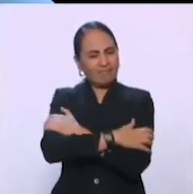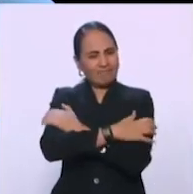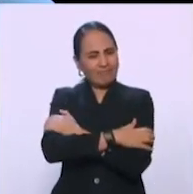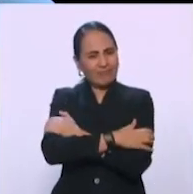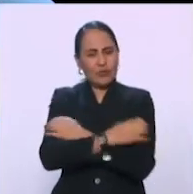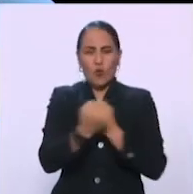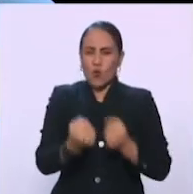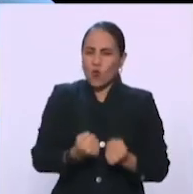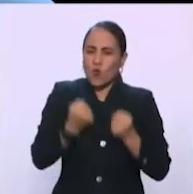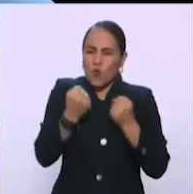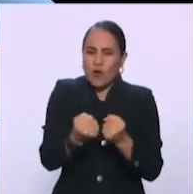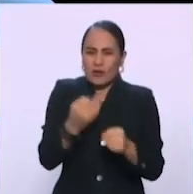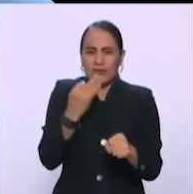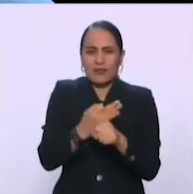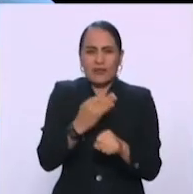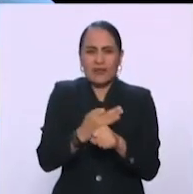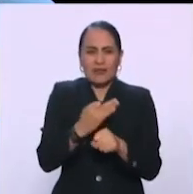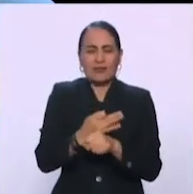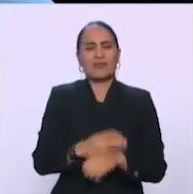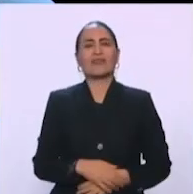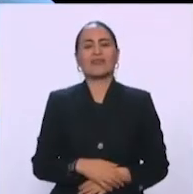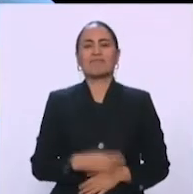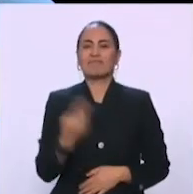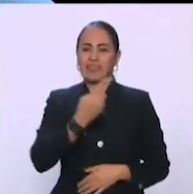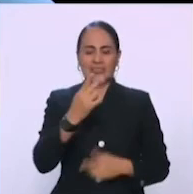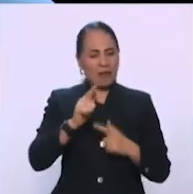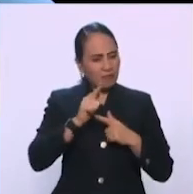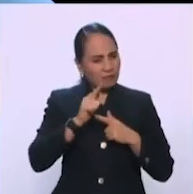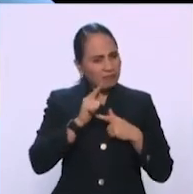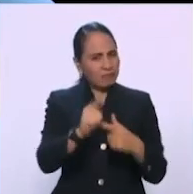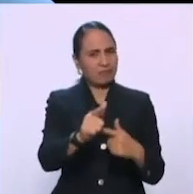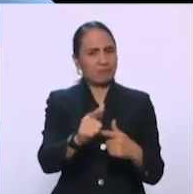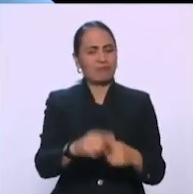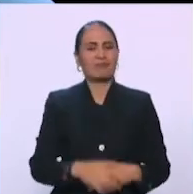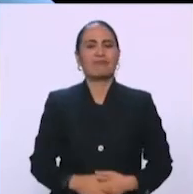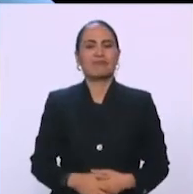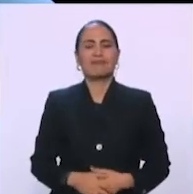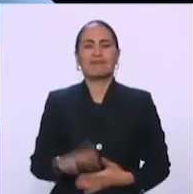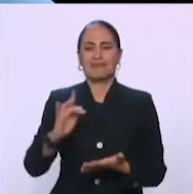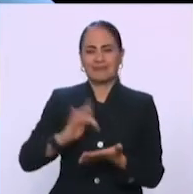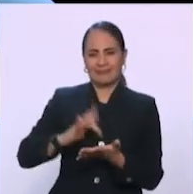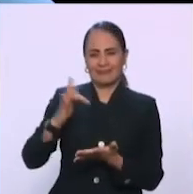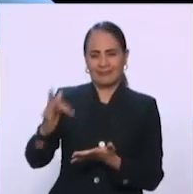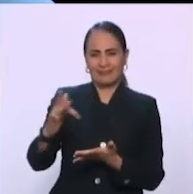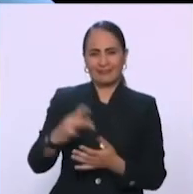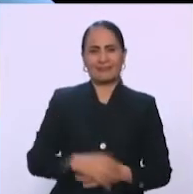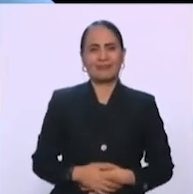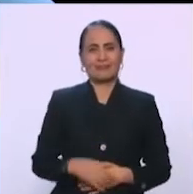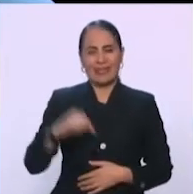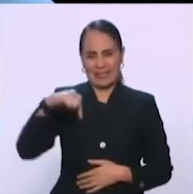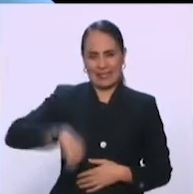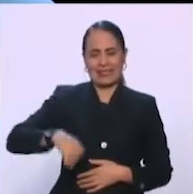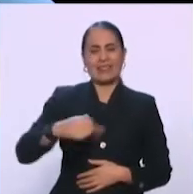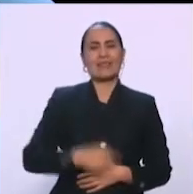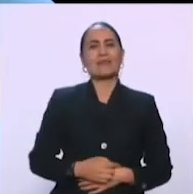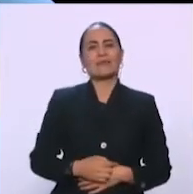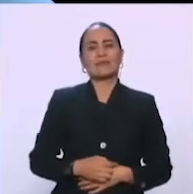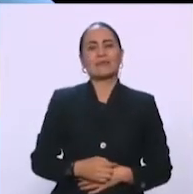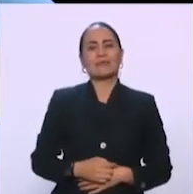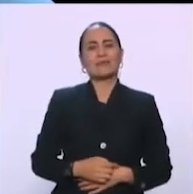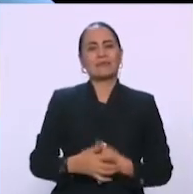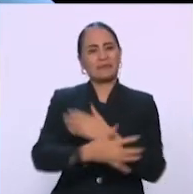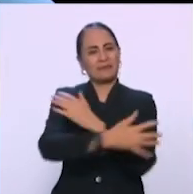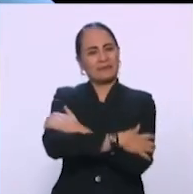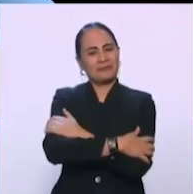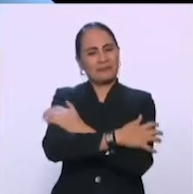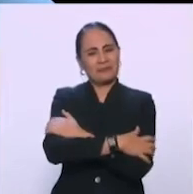mucha fuerza en estos momentos, hay que seguir adelante y bueno, pues gracias por la oportunidad de este espacio, los abrazo.